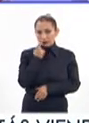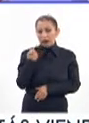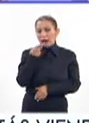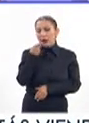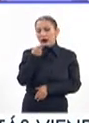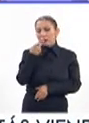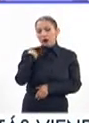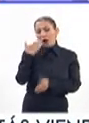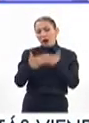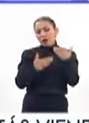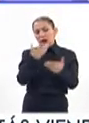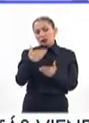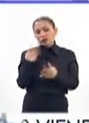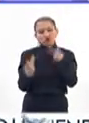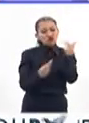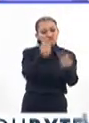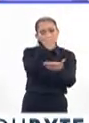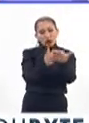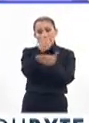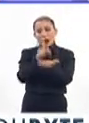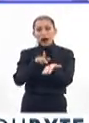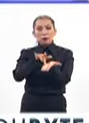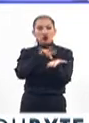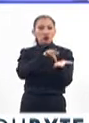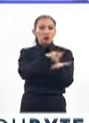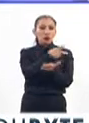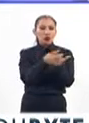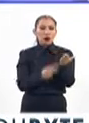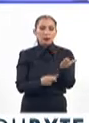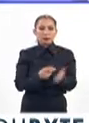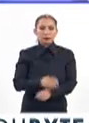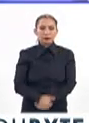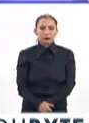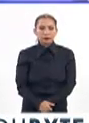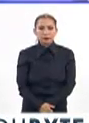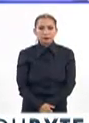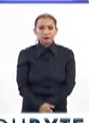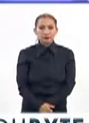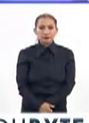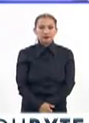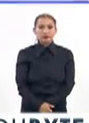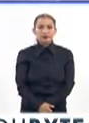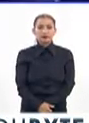el avance de los censos para la entrega de los programas integrales de desarrollo. Vea usted.